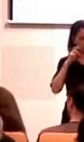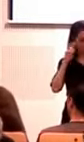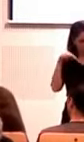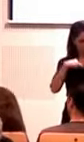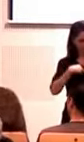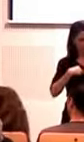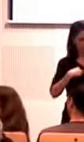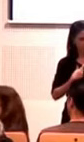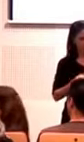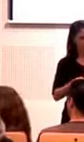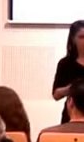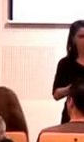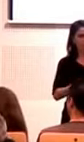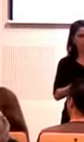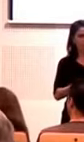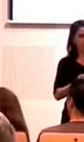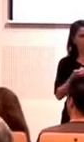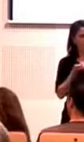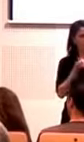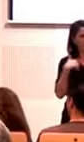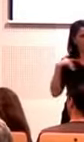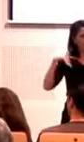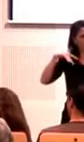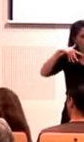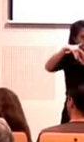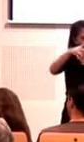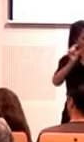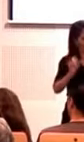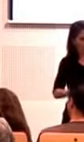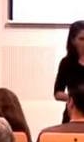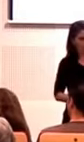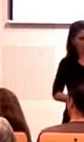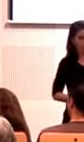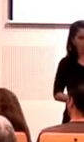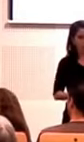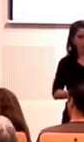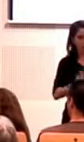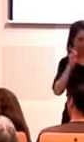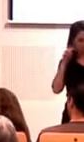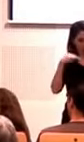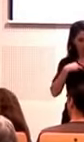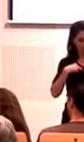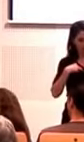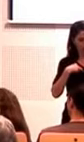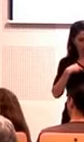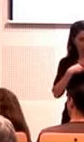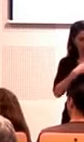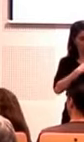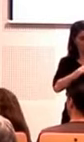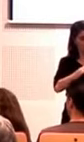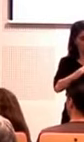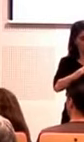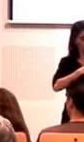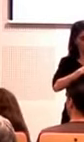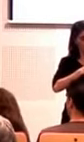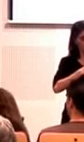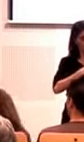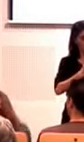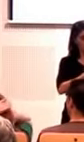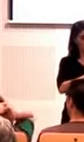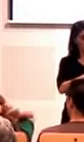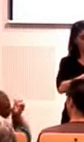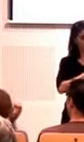como un pequeñito, como ser un pequeño monstruito, ¿no? De verme de mi pecho izquierdo,